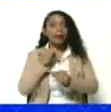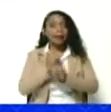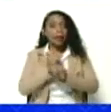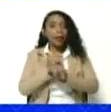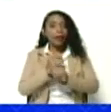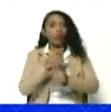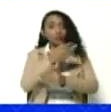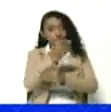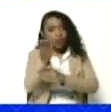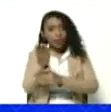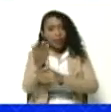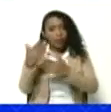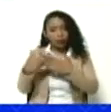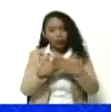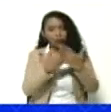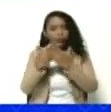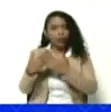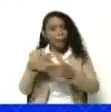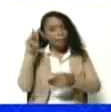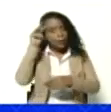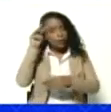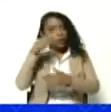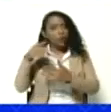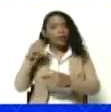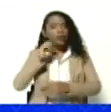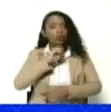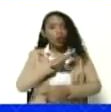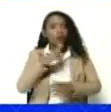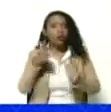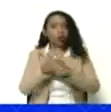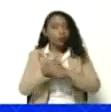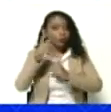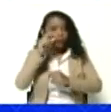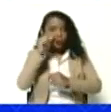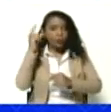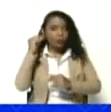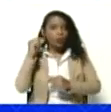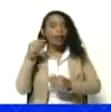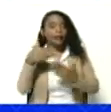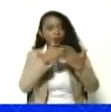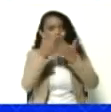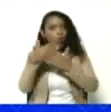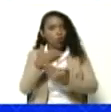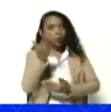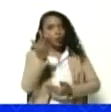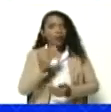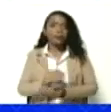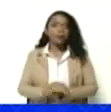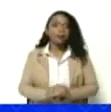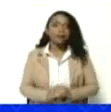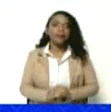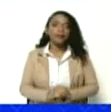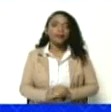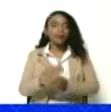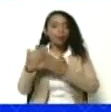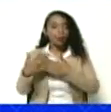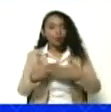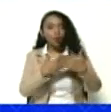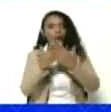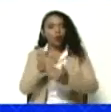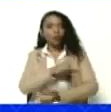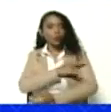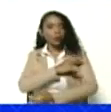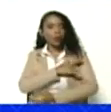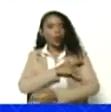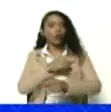de ustedes, profesores de historia, maestros de historia, maestras de historia, para el estudio de ustedes, estudiantes